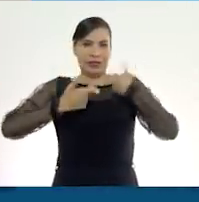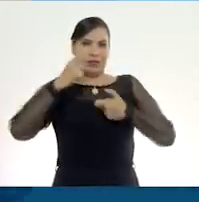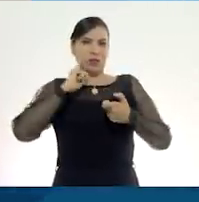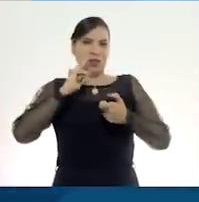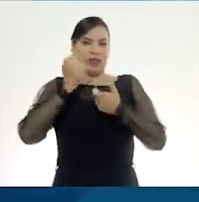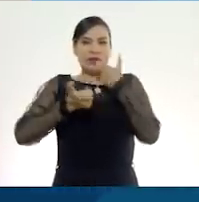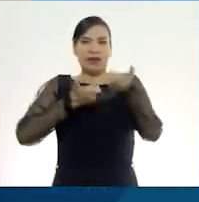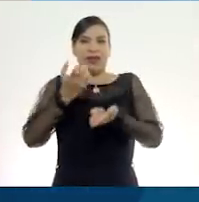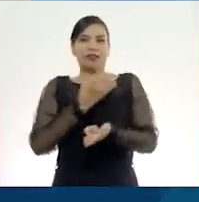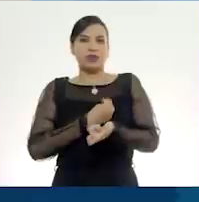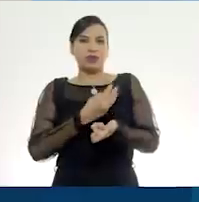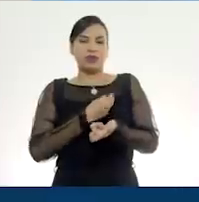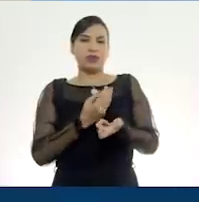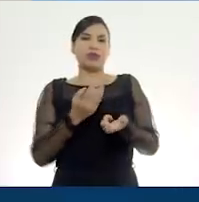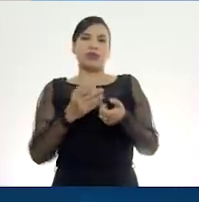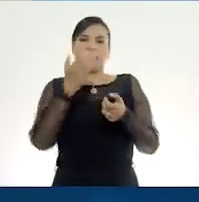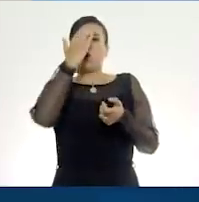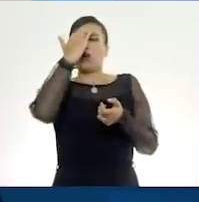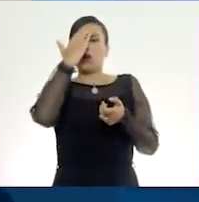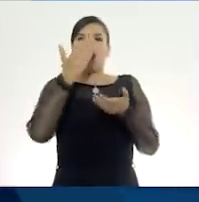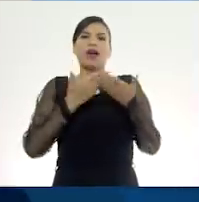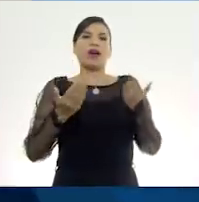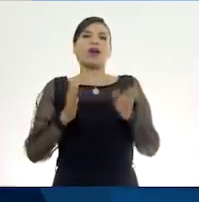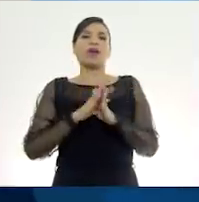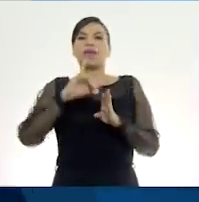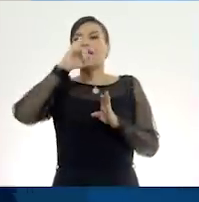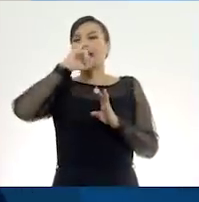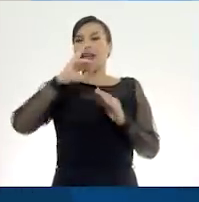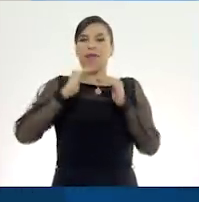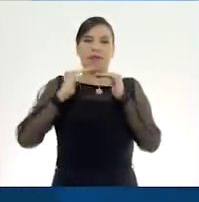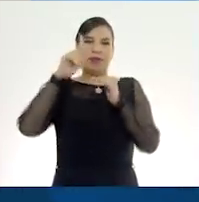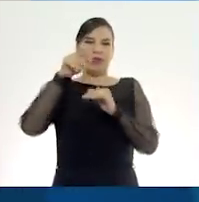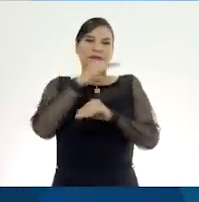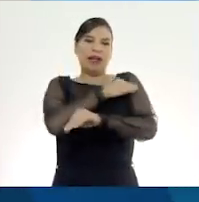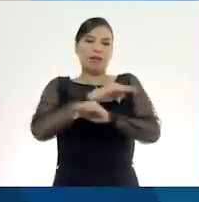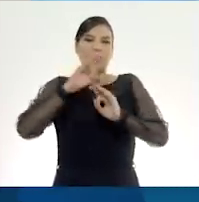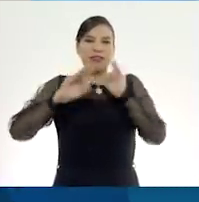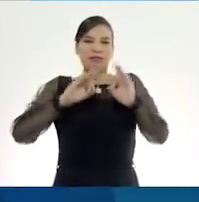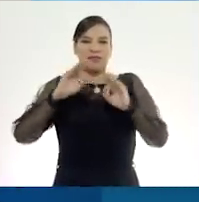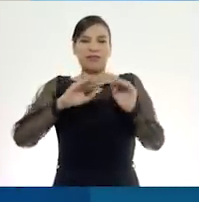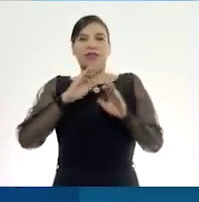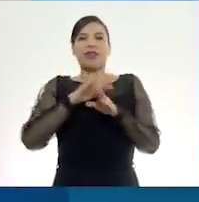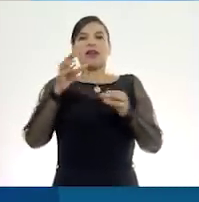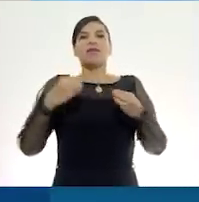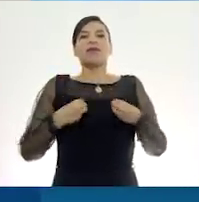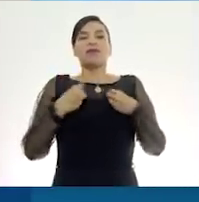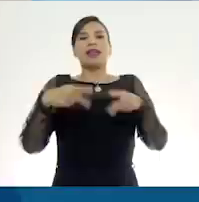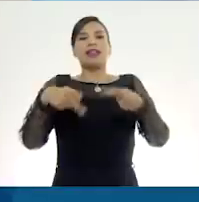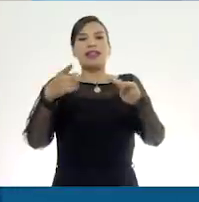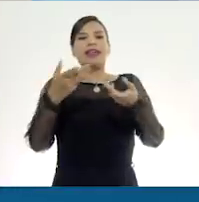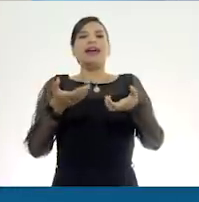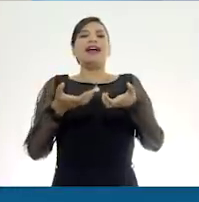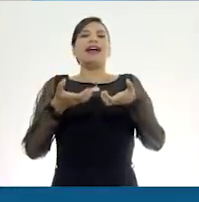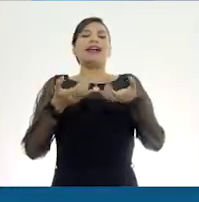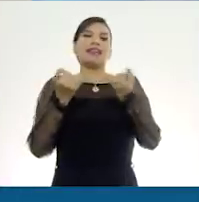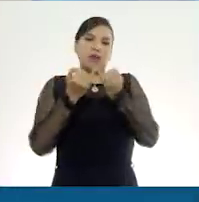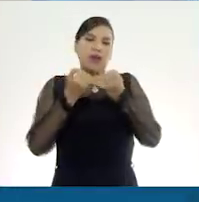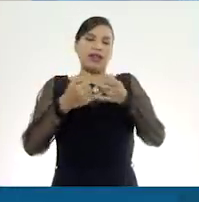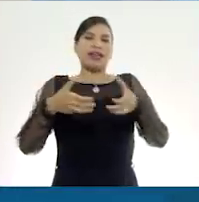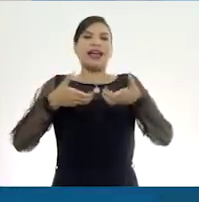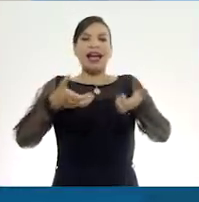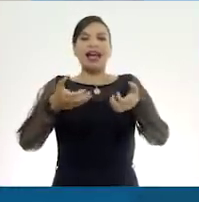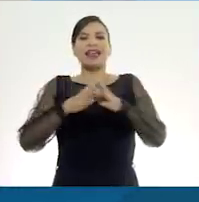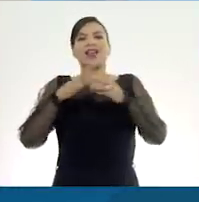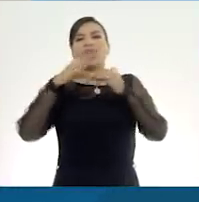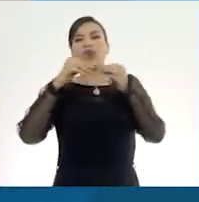hijos. Es decir, que son conocidas hoy como jefas del hogar y ellas vendían en las calles frutas, verduras, comida en